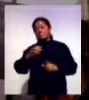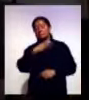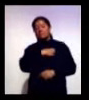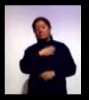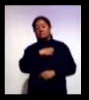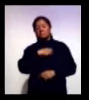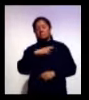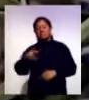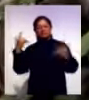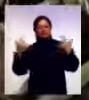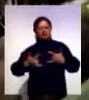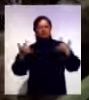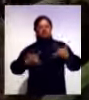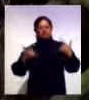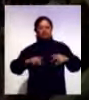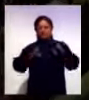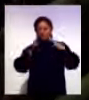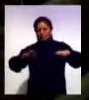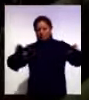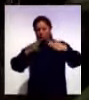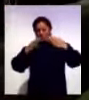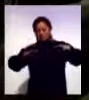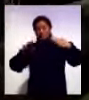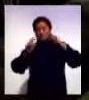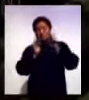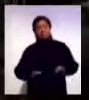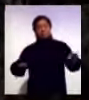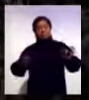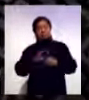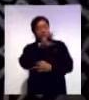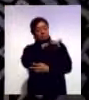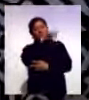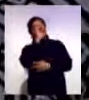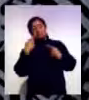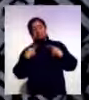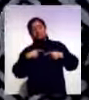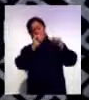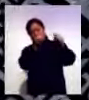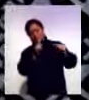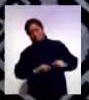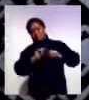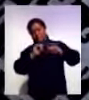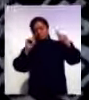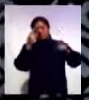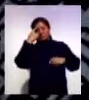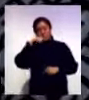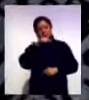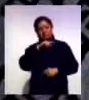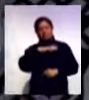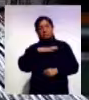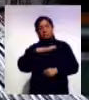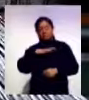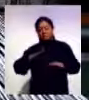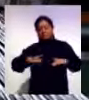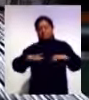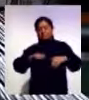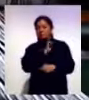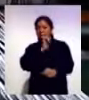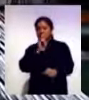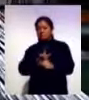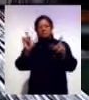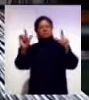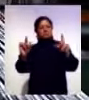y música alternativa más importantes del país, eligieron a los artesanos tlaxcaltecas para que elaboraran una edición especial y